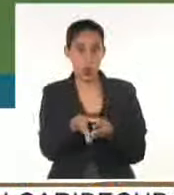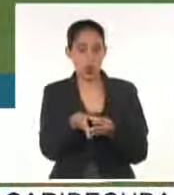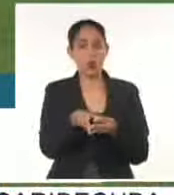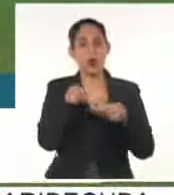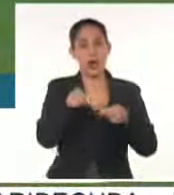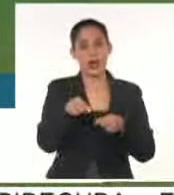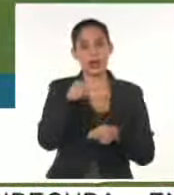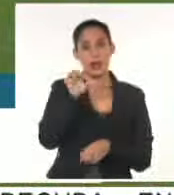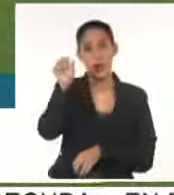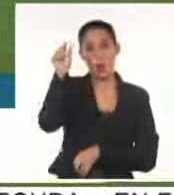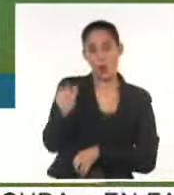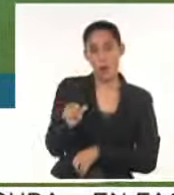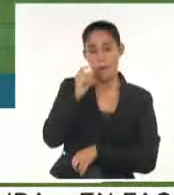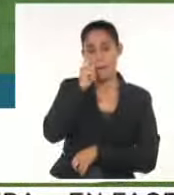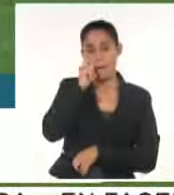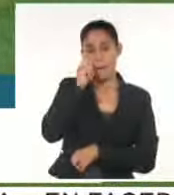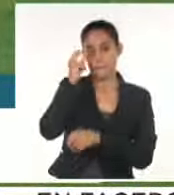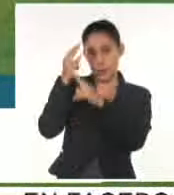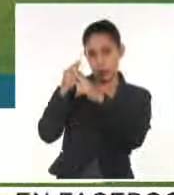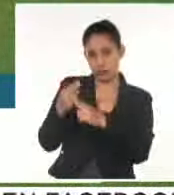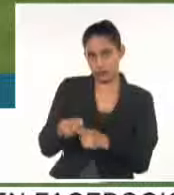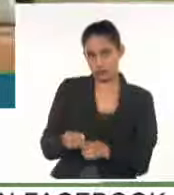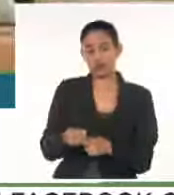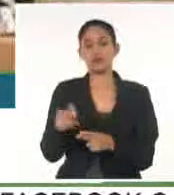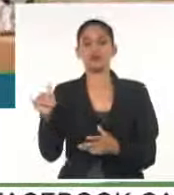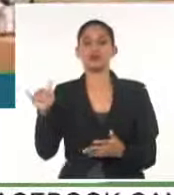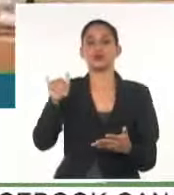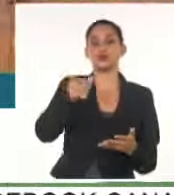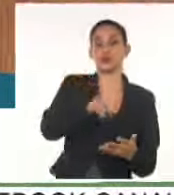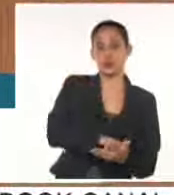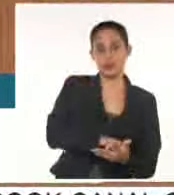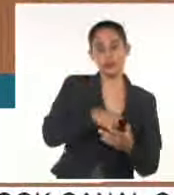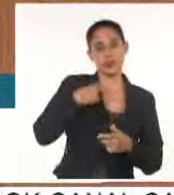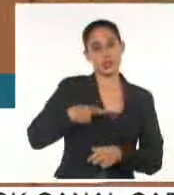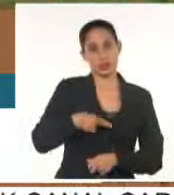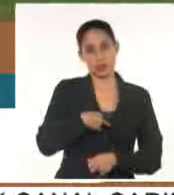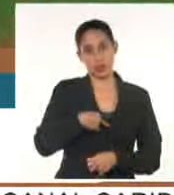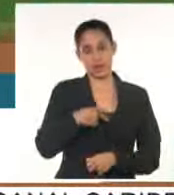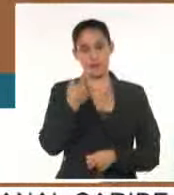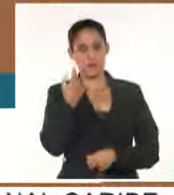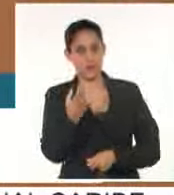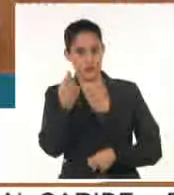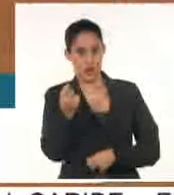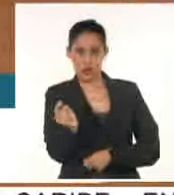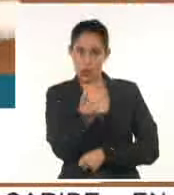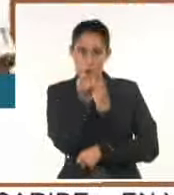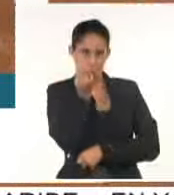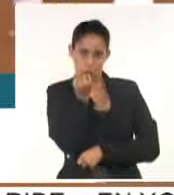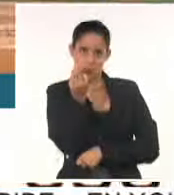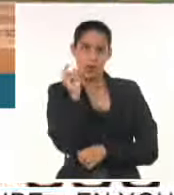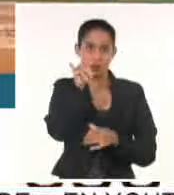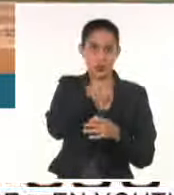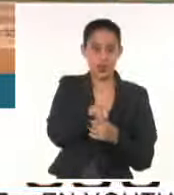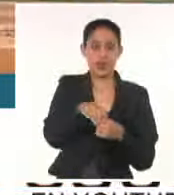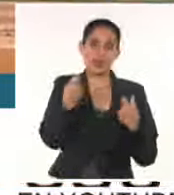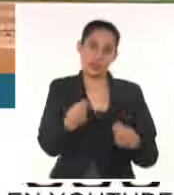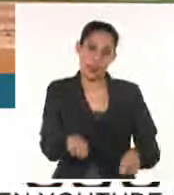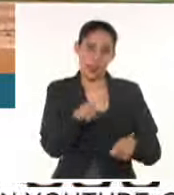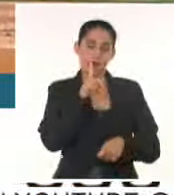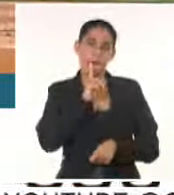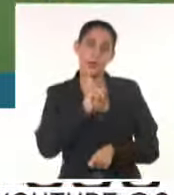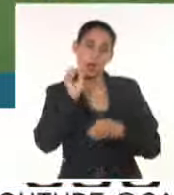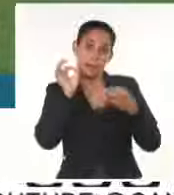Moinelo es el que se incorpora en Taipei, okay. Es directo. O sea, es la única incorporación. Es la única incorporación que va a ser el viernes. Nosotros, el mismo día